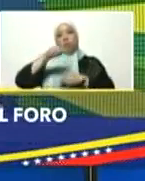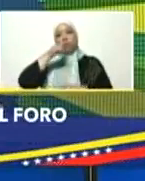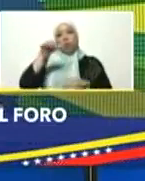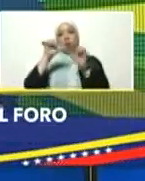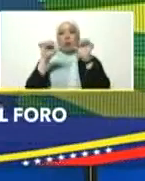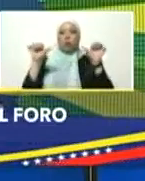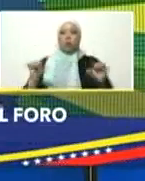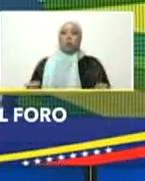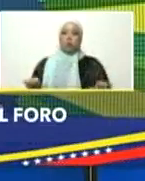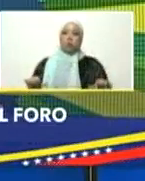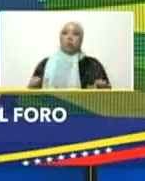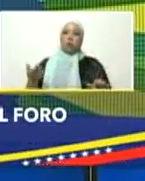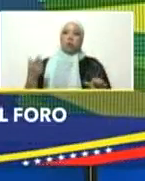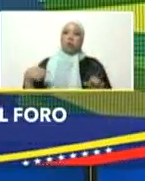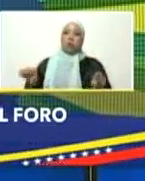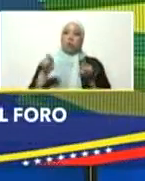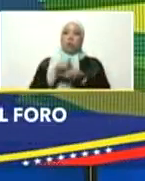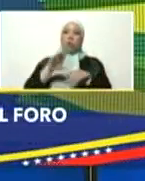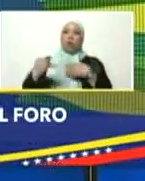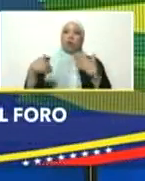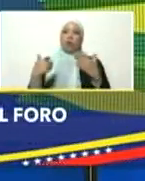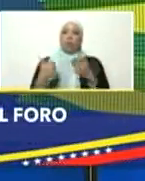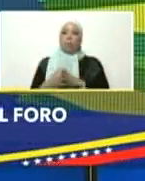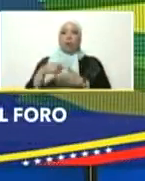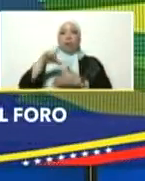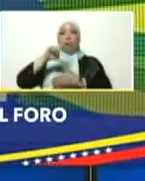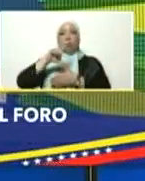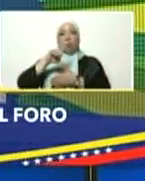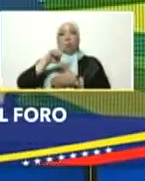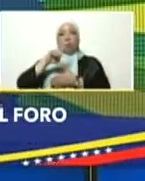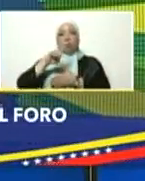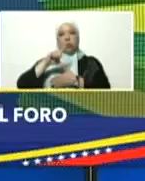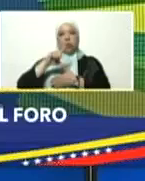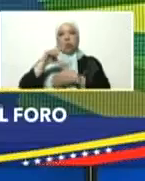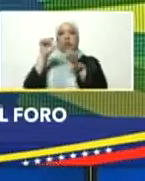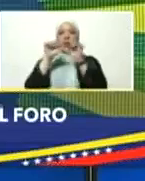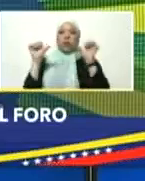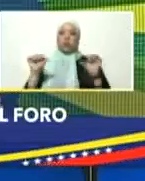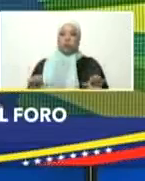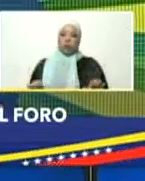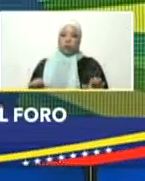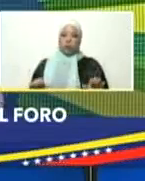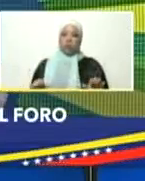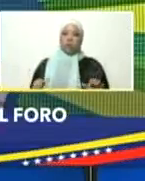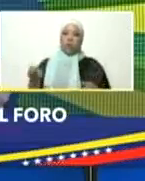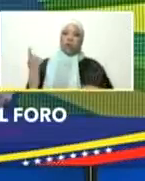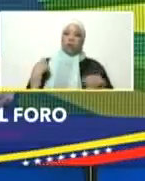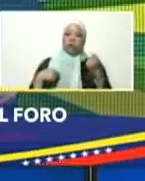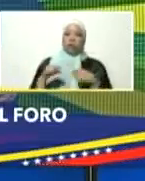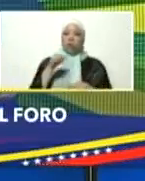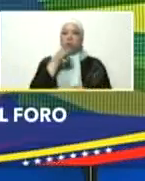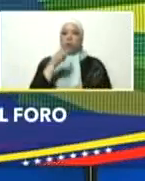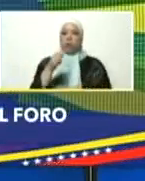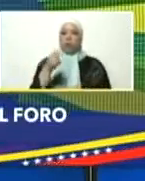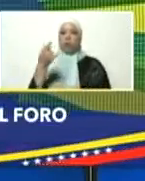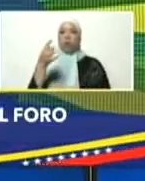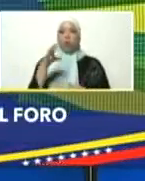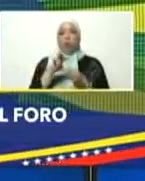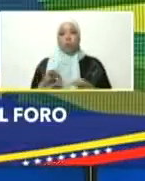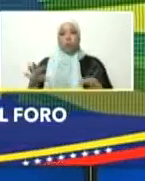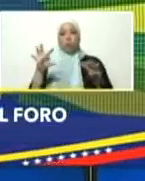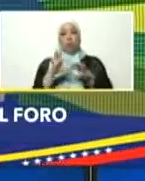sistema monetario común de toda la América Latina Caribeña, un sistema monetario que tome en cuenta las